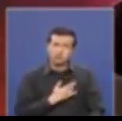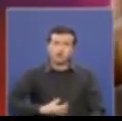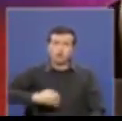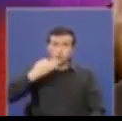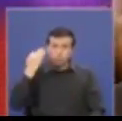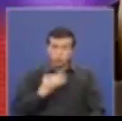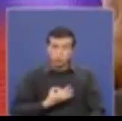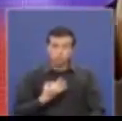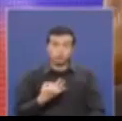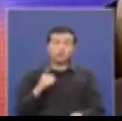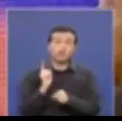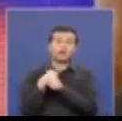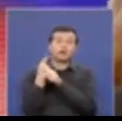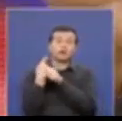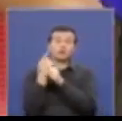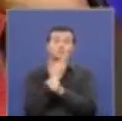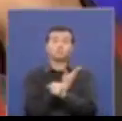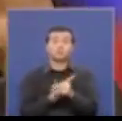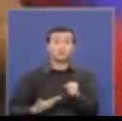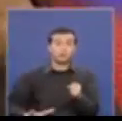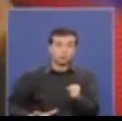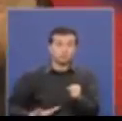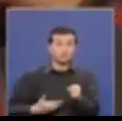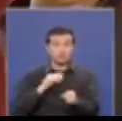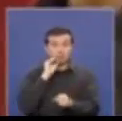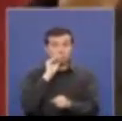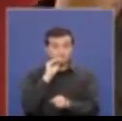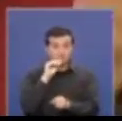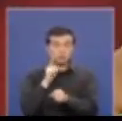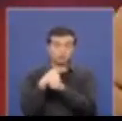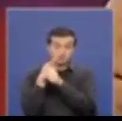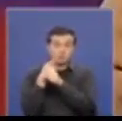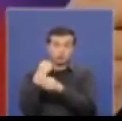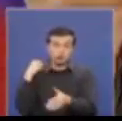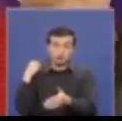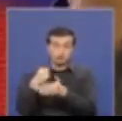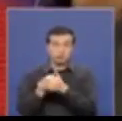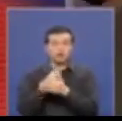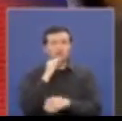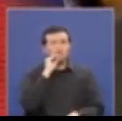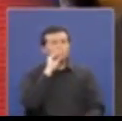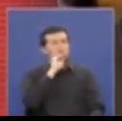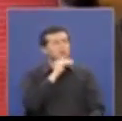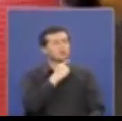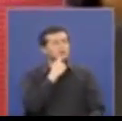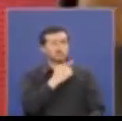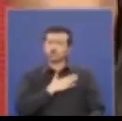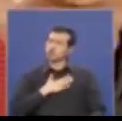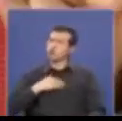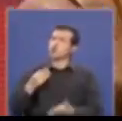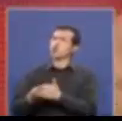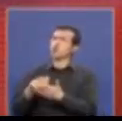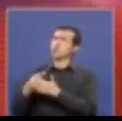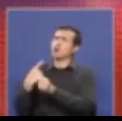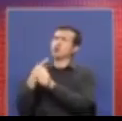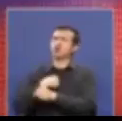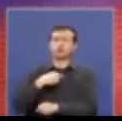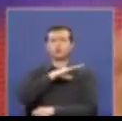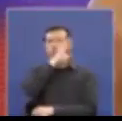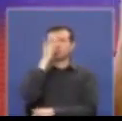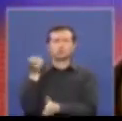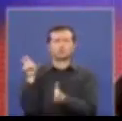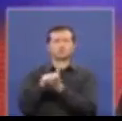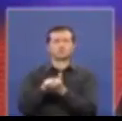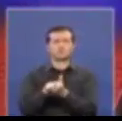estrelló el helicóptero presidencial, por si acaso. Le voy a demostrar cómo un mala fe dice que yo defendía la compra de los helicópteros Drup, pero nunca me monté en